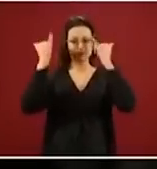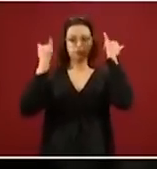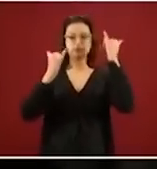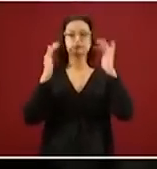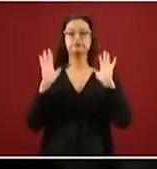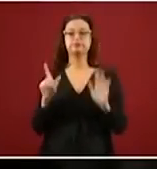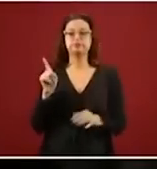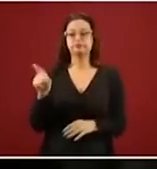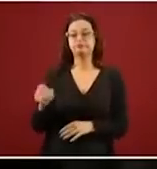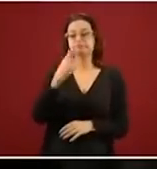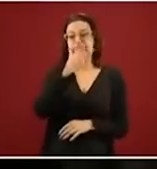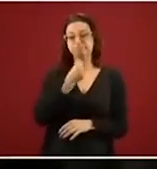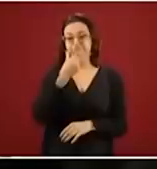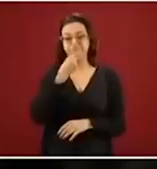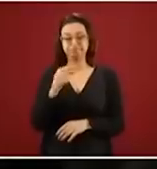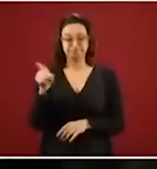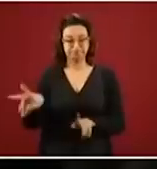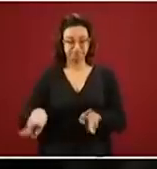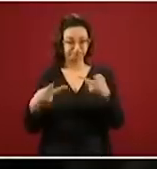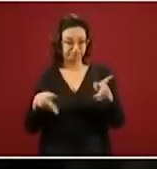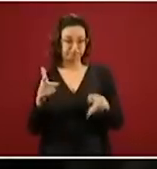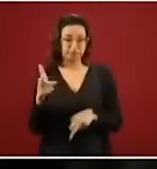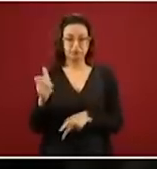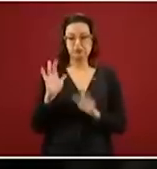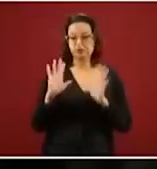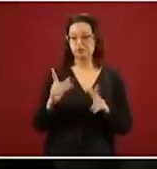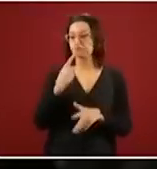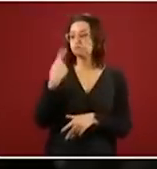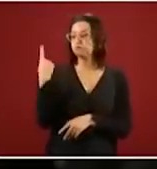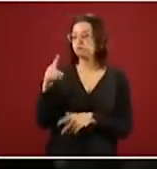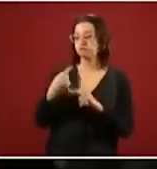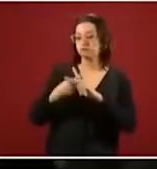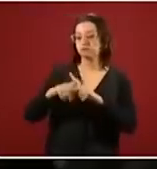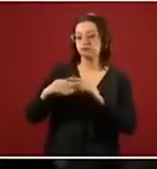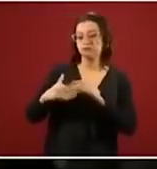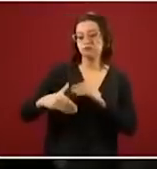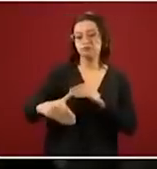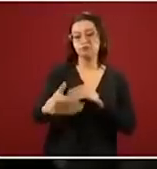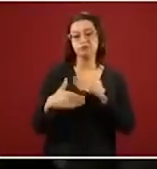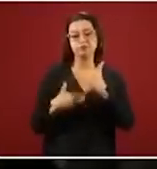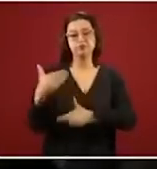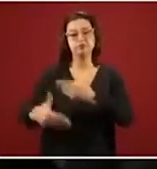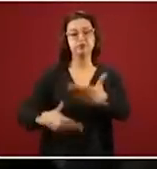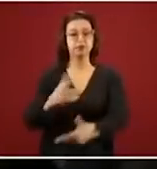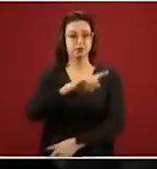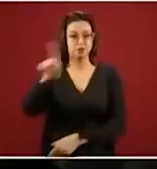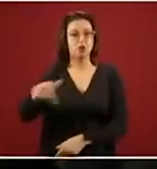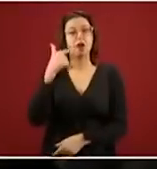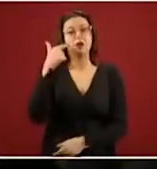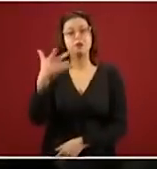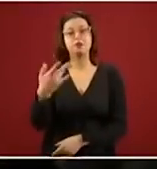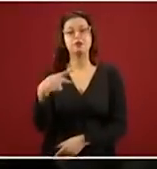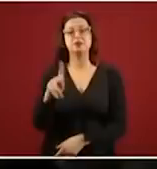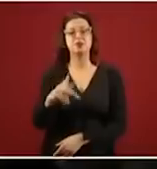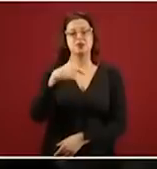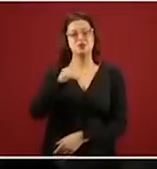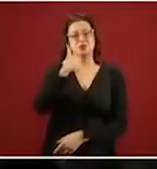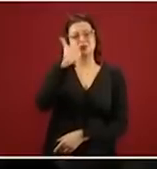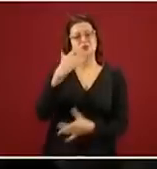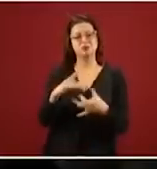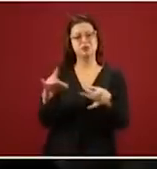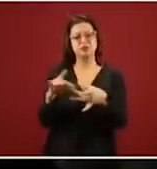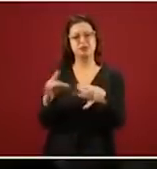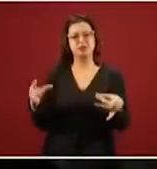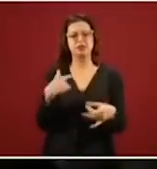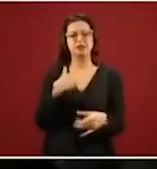este chico pues están en proceso ya se dirá cuál es la conclusión pero yo lo que le quiero compartir es mi experiencia en una